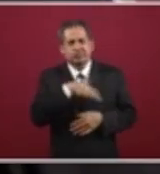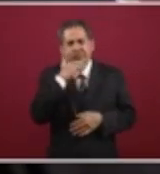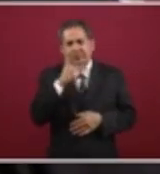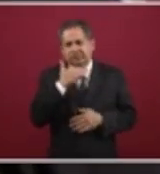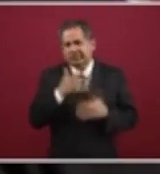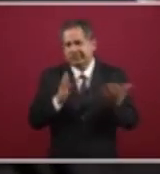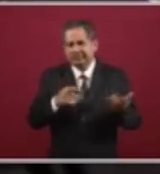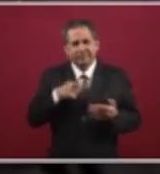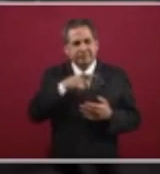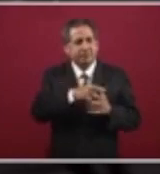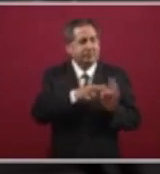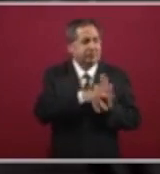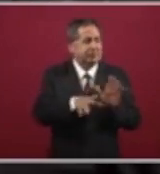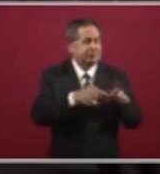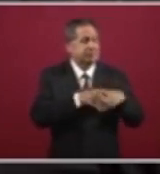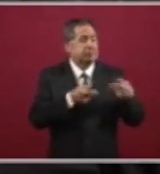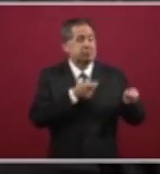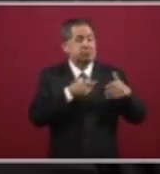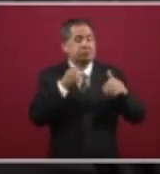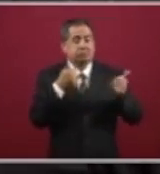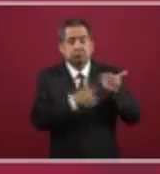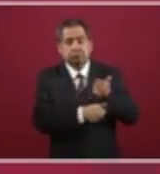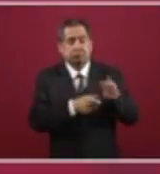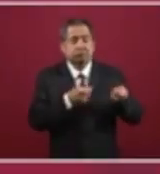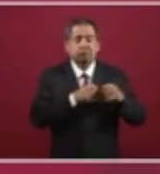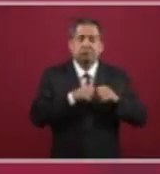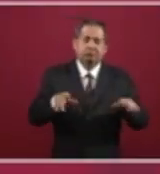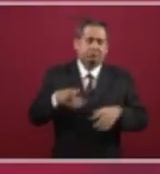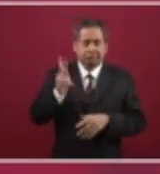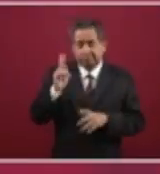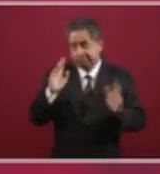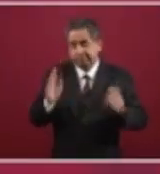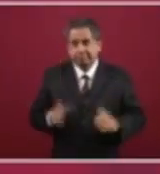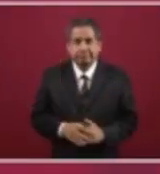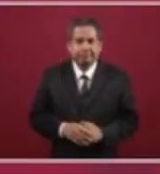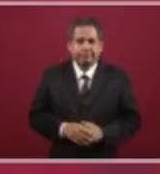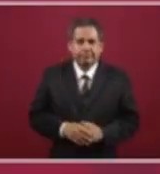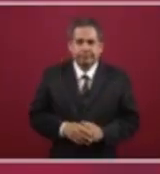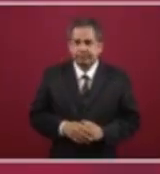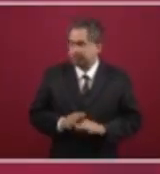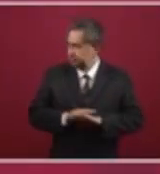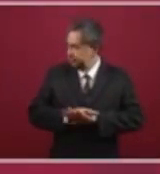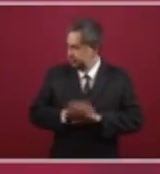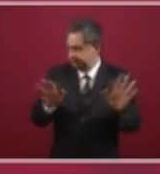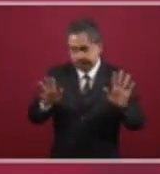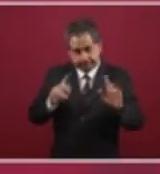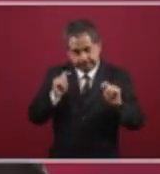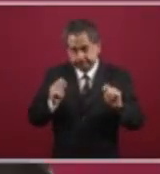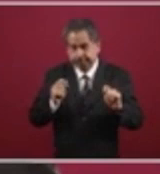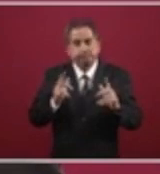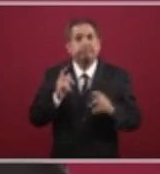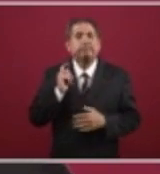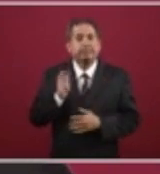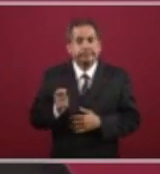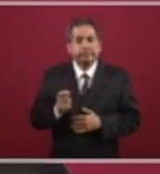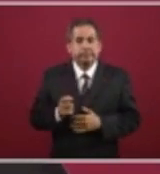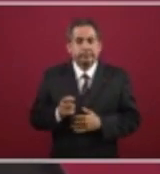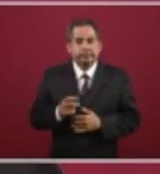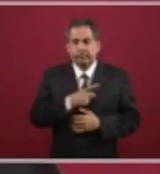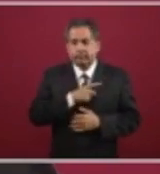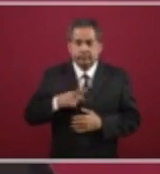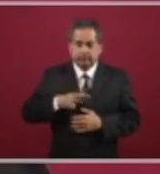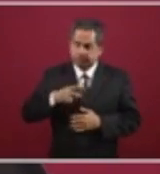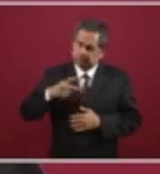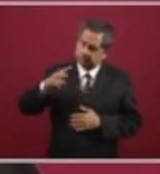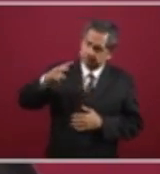y sus medios de información, pero por encima de todo tiene que estar